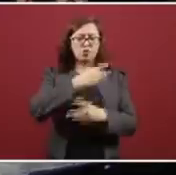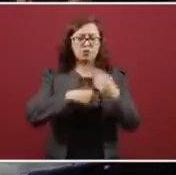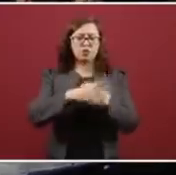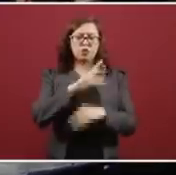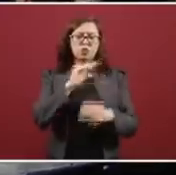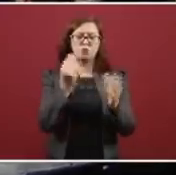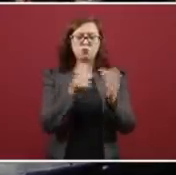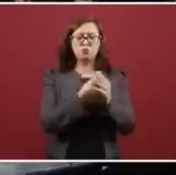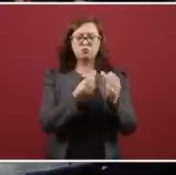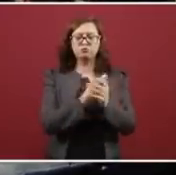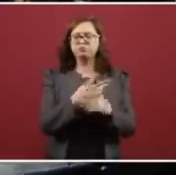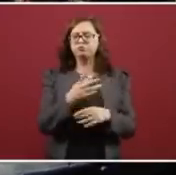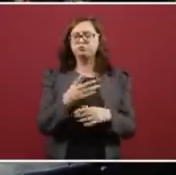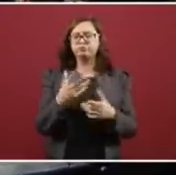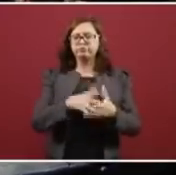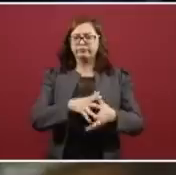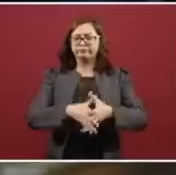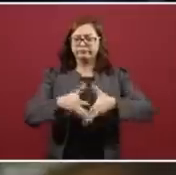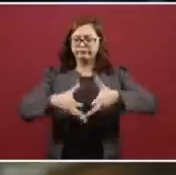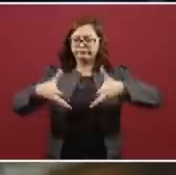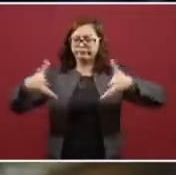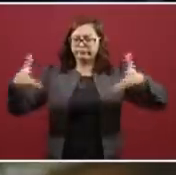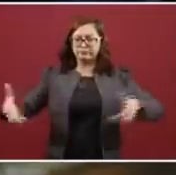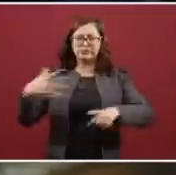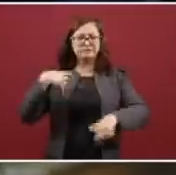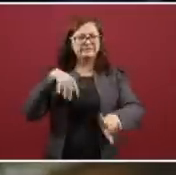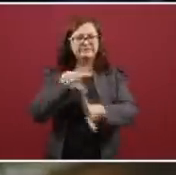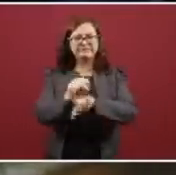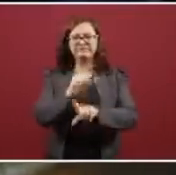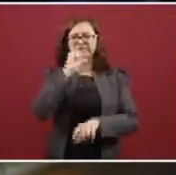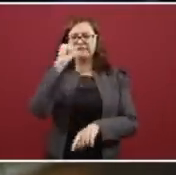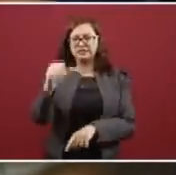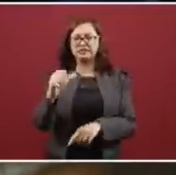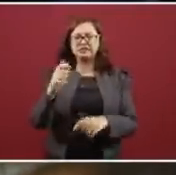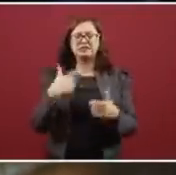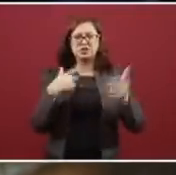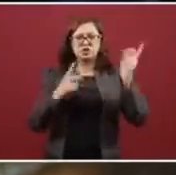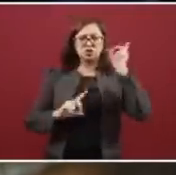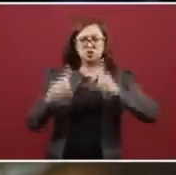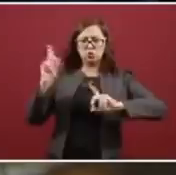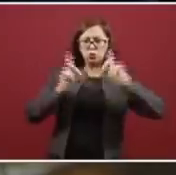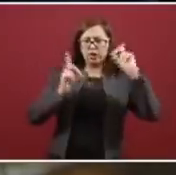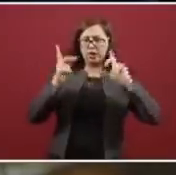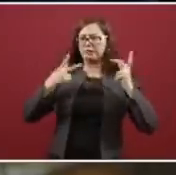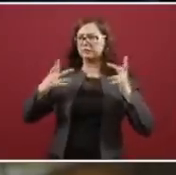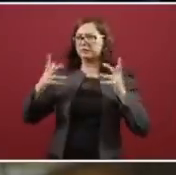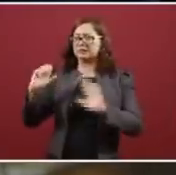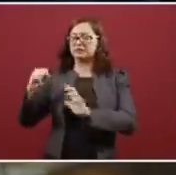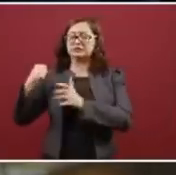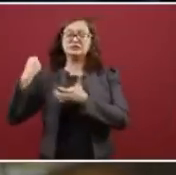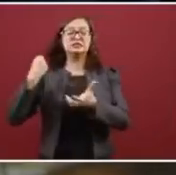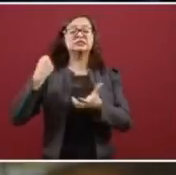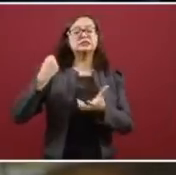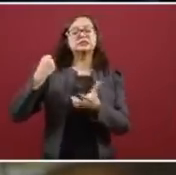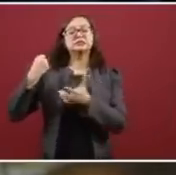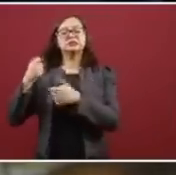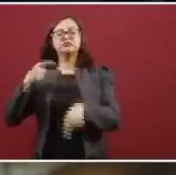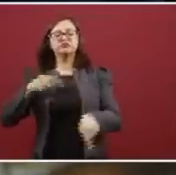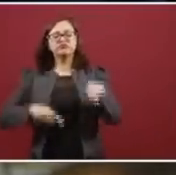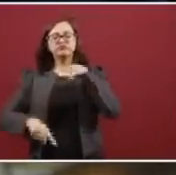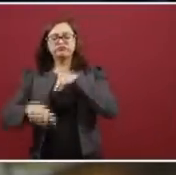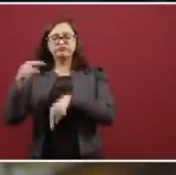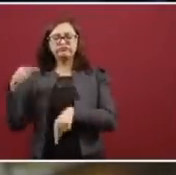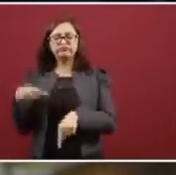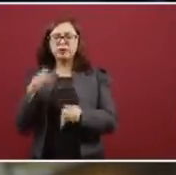dijo que no alcanzaría su meta de crecimiento que generaba incertidumbre entre inversionistas y que su papel